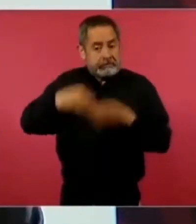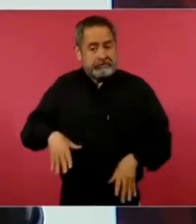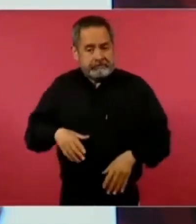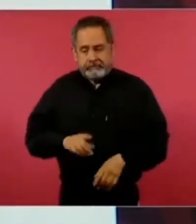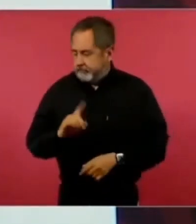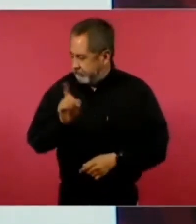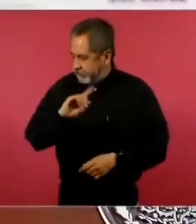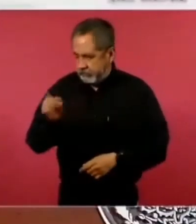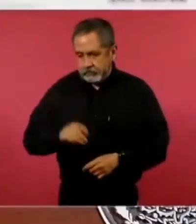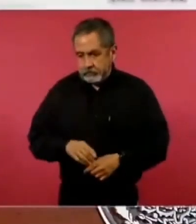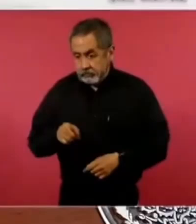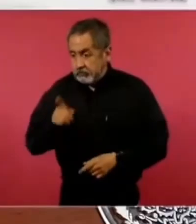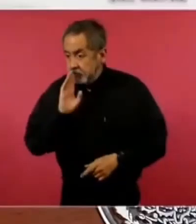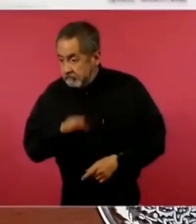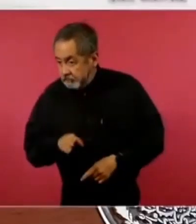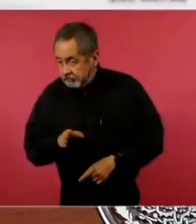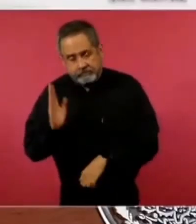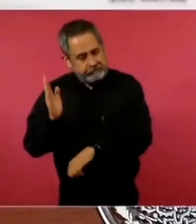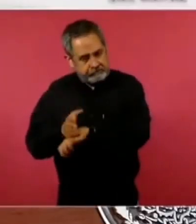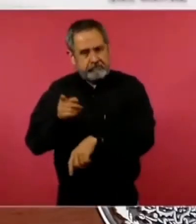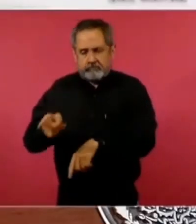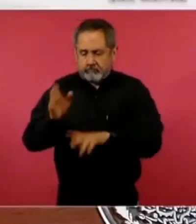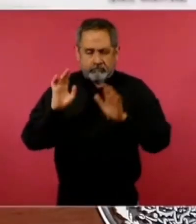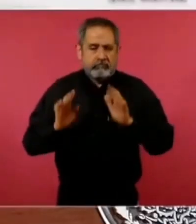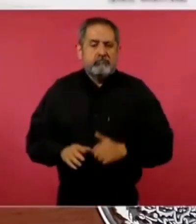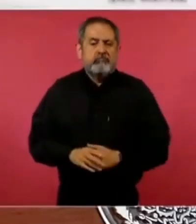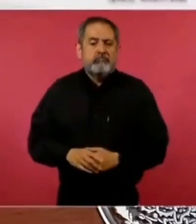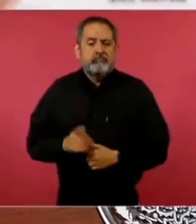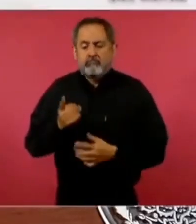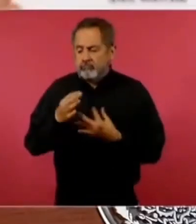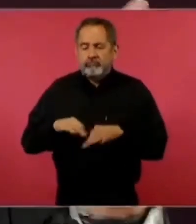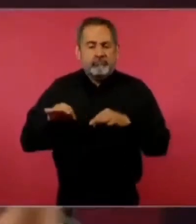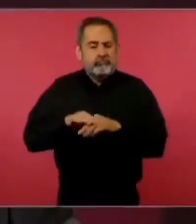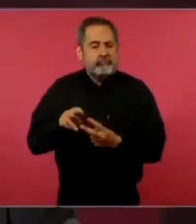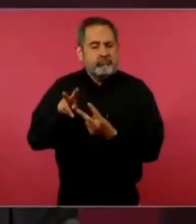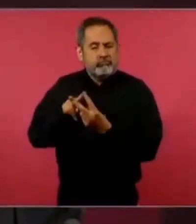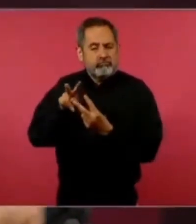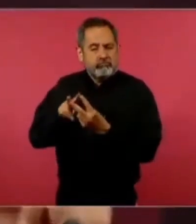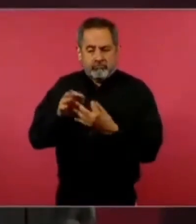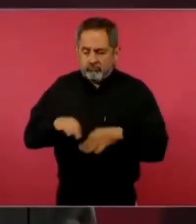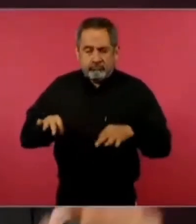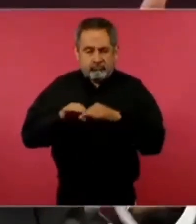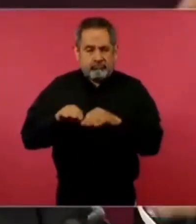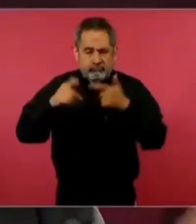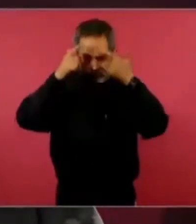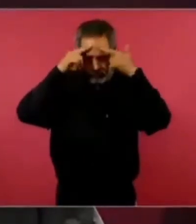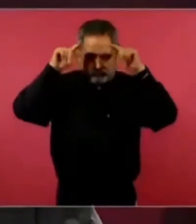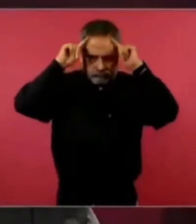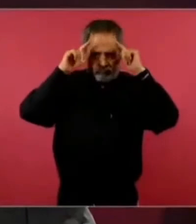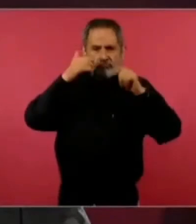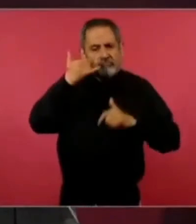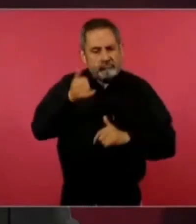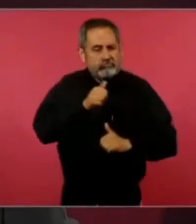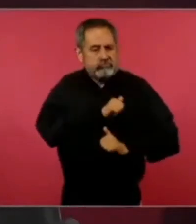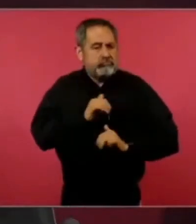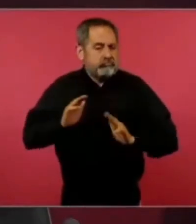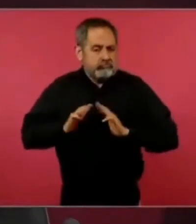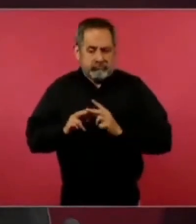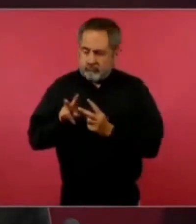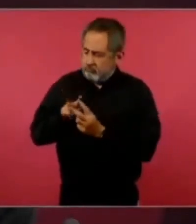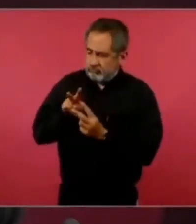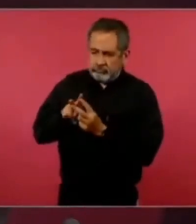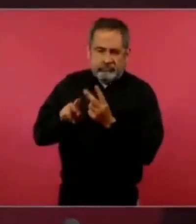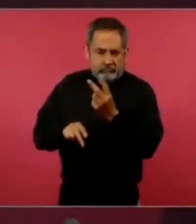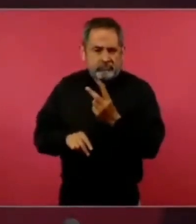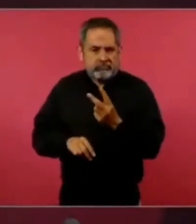que es fundamental. Las dos, Marina y Defensa. Y